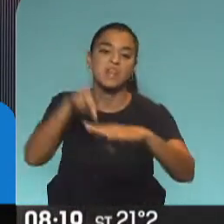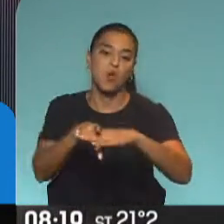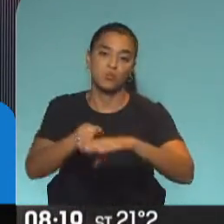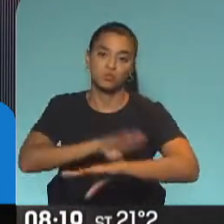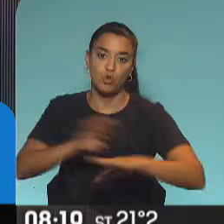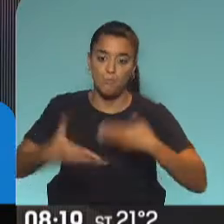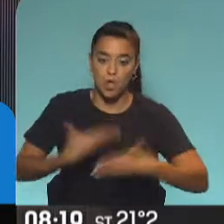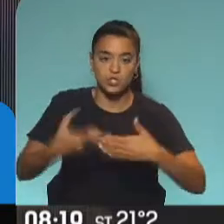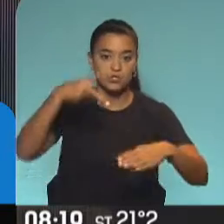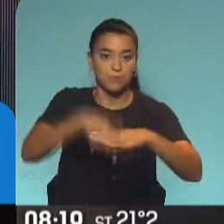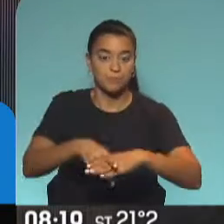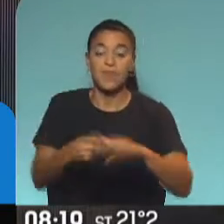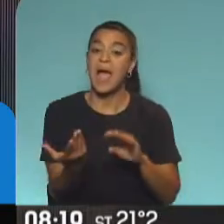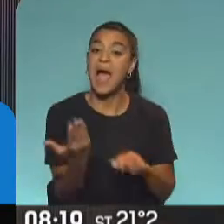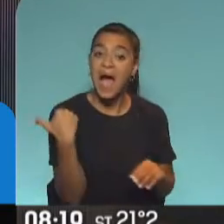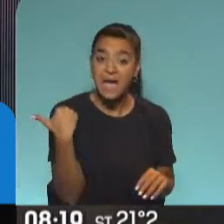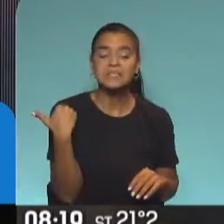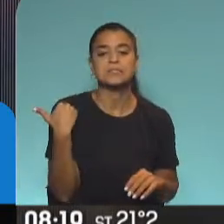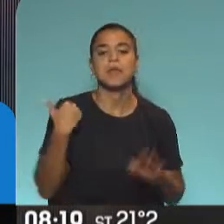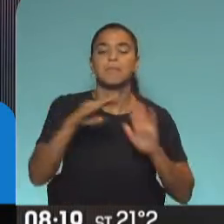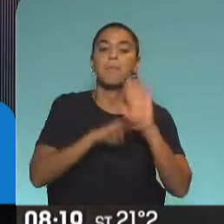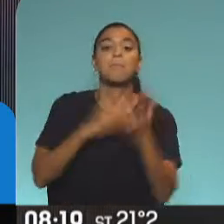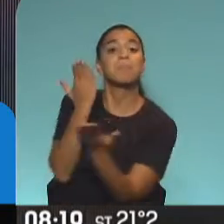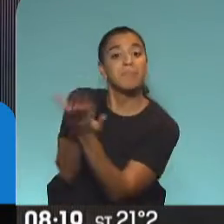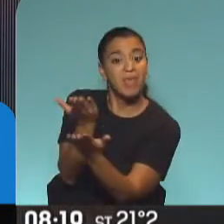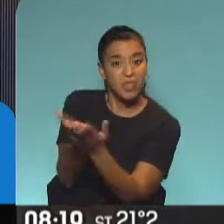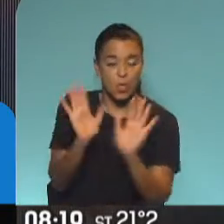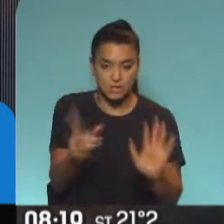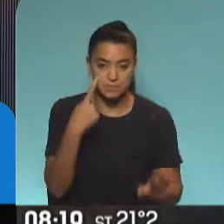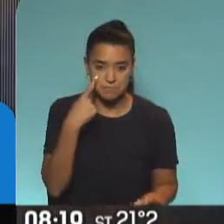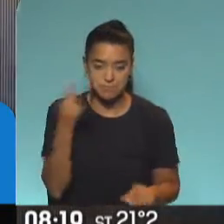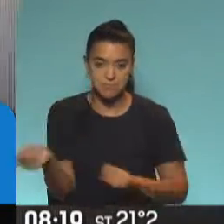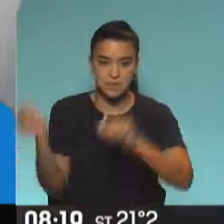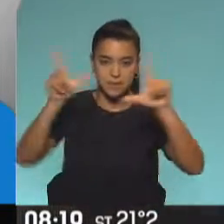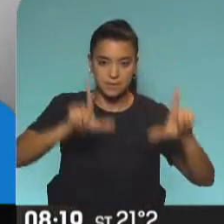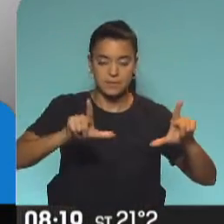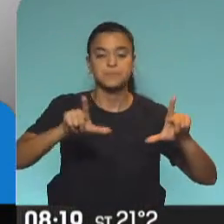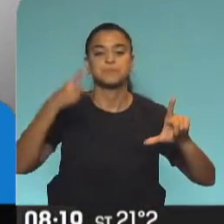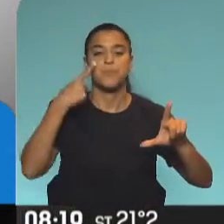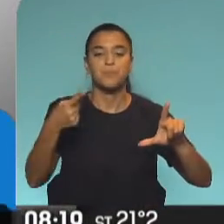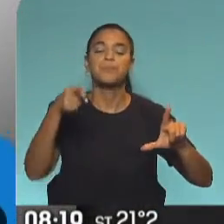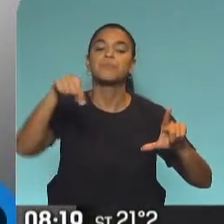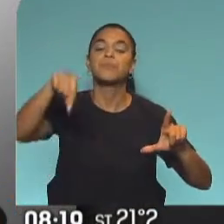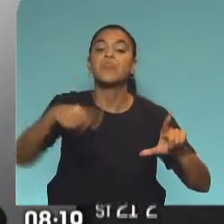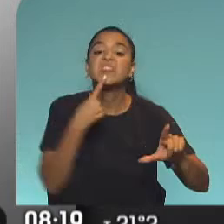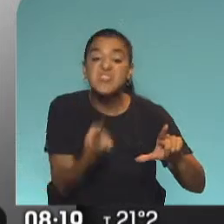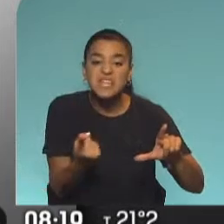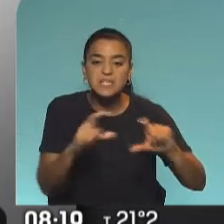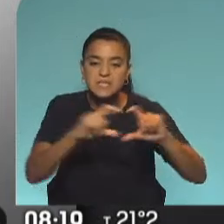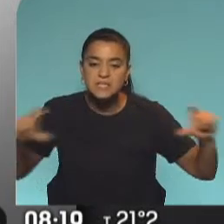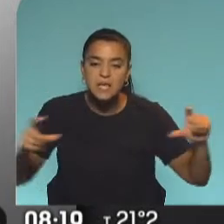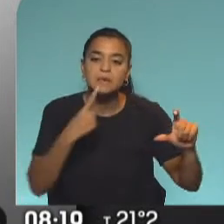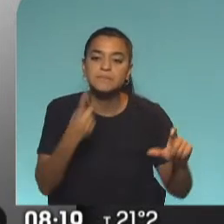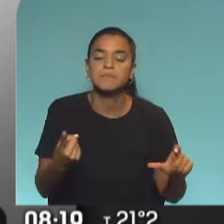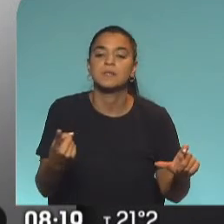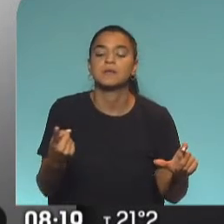del proceso. Y ayer hubo una medida cautelar que dispuso esto. Mirá, lo vemos en esta placa, que básicamente lo que está diciendo es que se